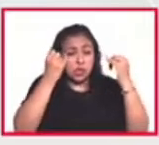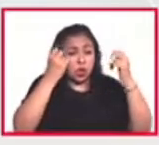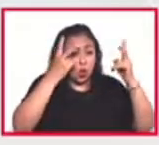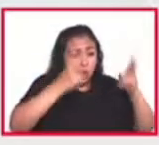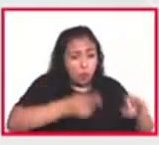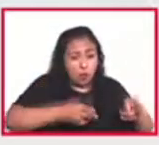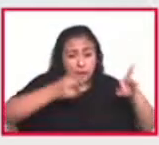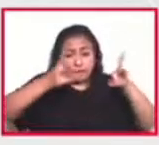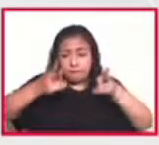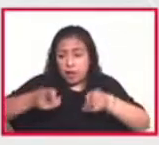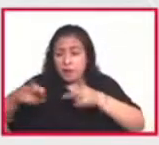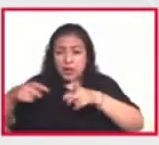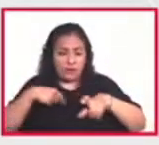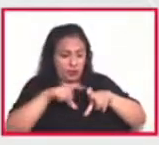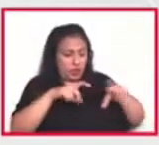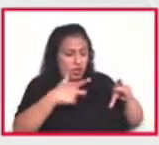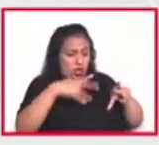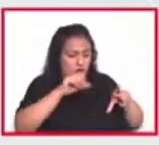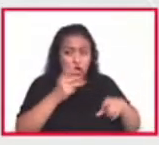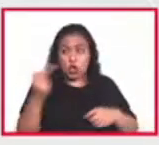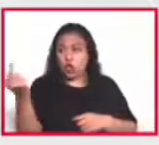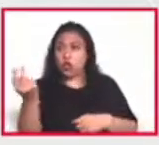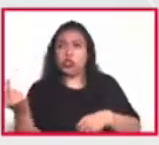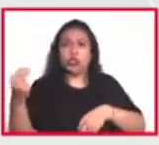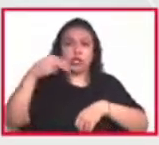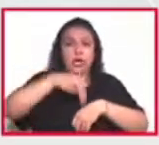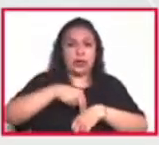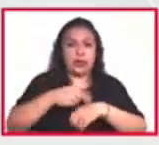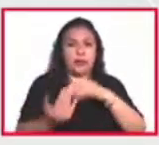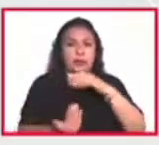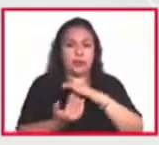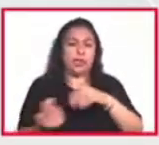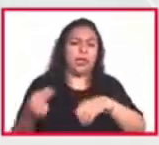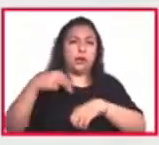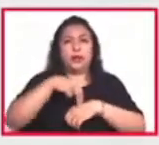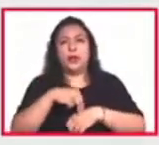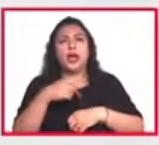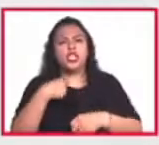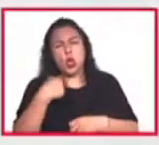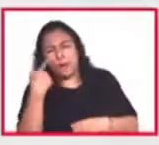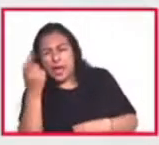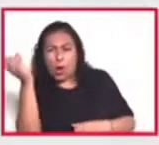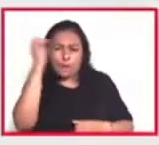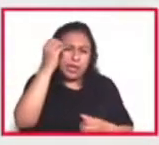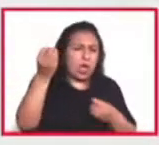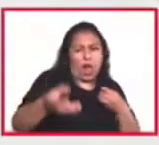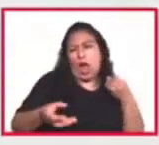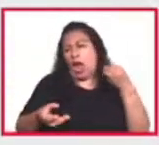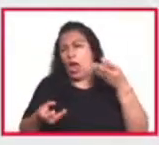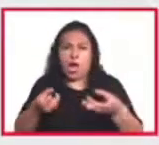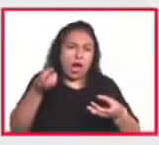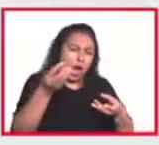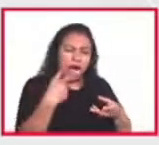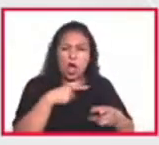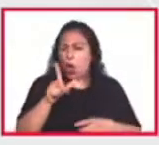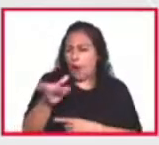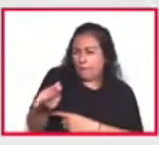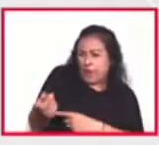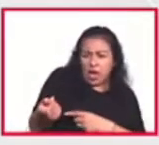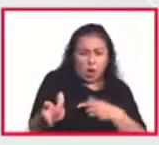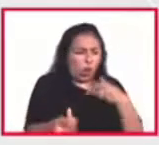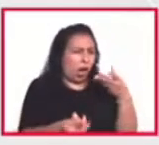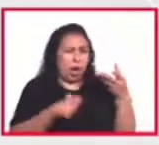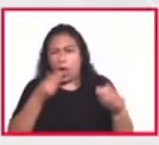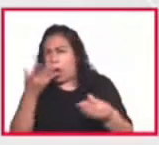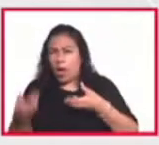guión y ellos 2 se levantaban de la mesa y decían, bueno, esto yo lo veo así, no, yo lo veo acá, no, entonces el perro se ve. Entonces